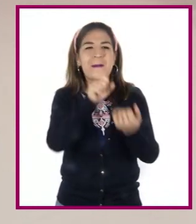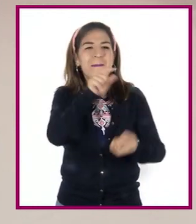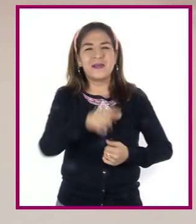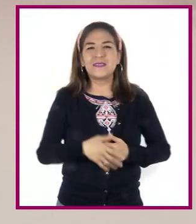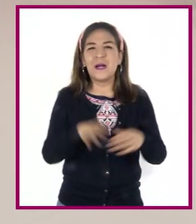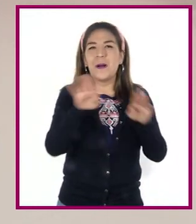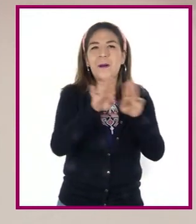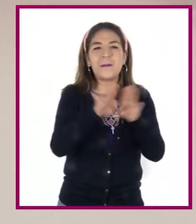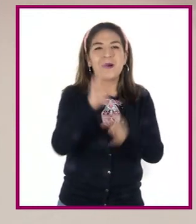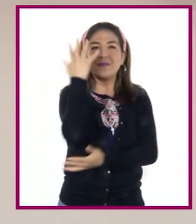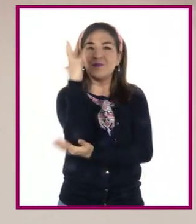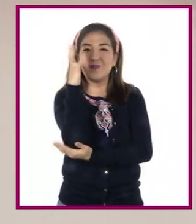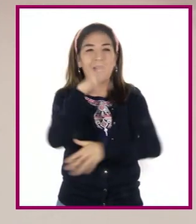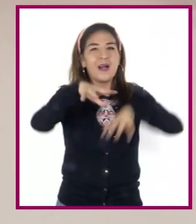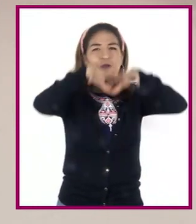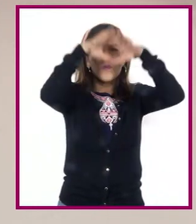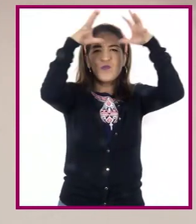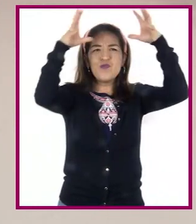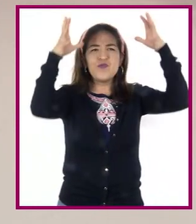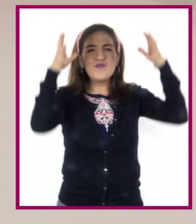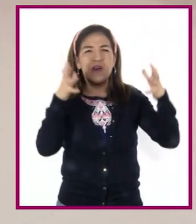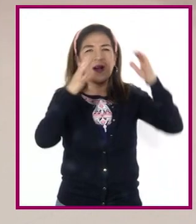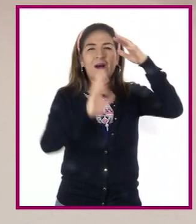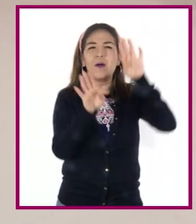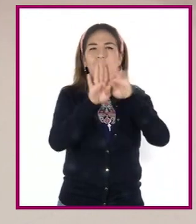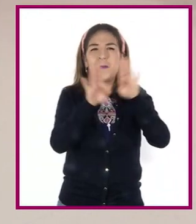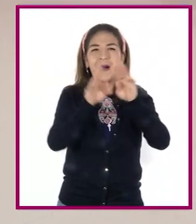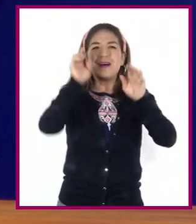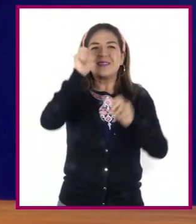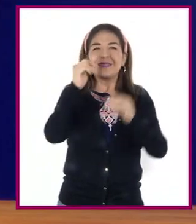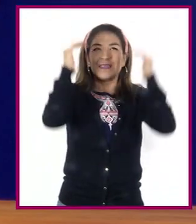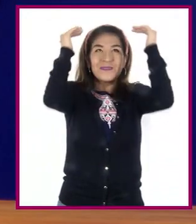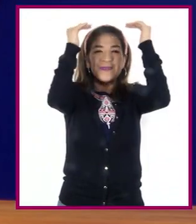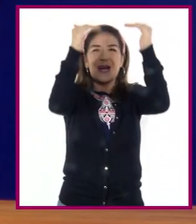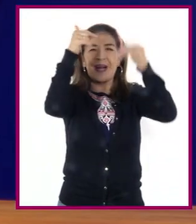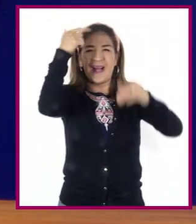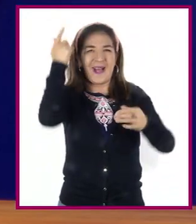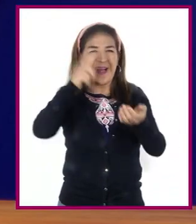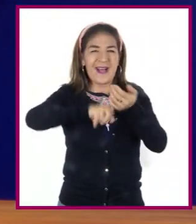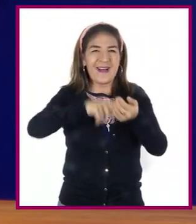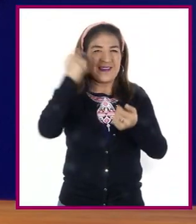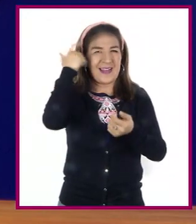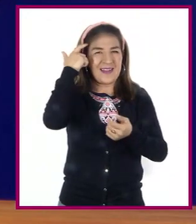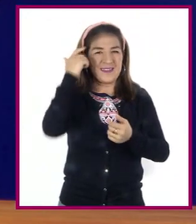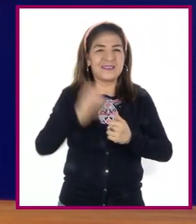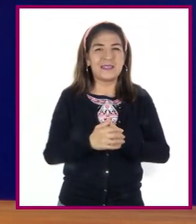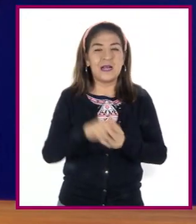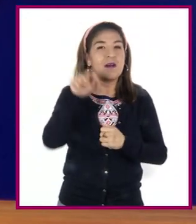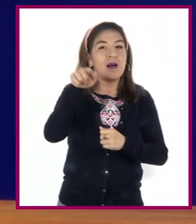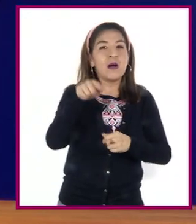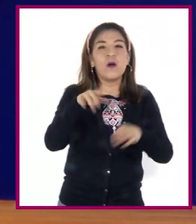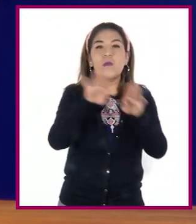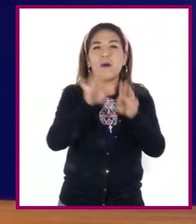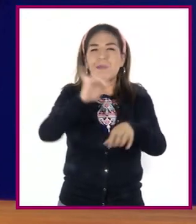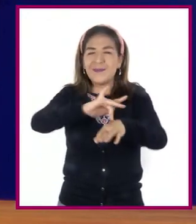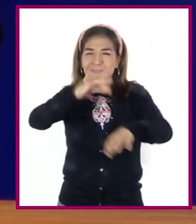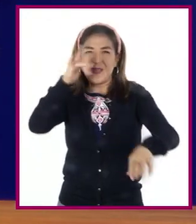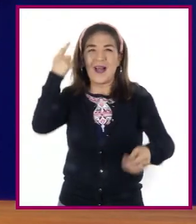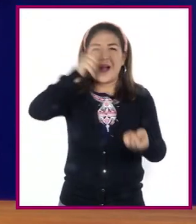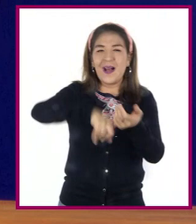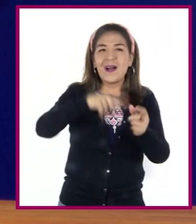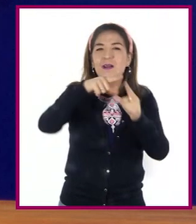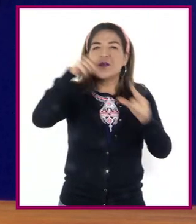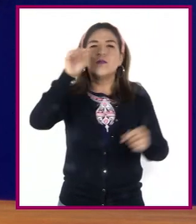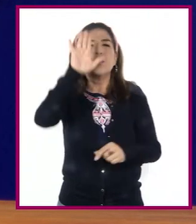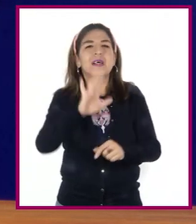las ramas cubrieran todo y formaran un techo sobre nuestra cabeza. Observen cómo dice que brillan las hojas como si alguien